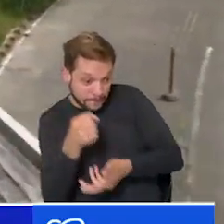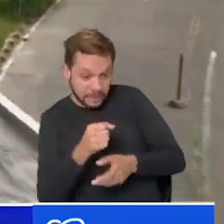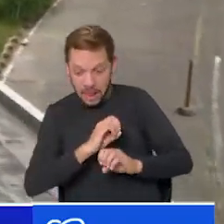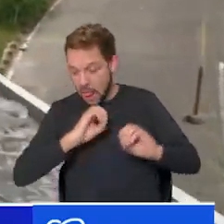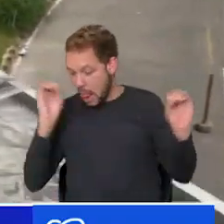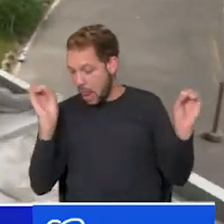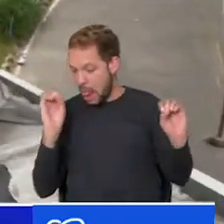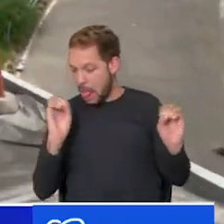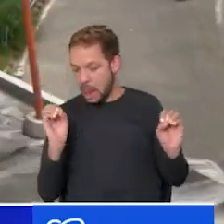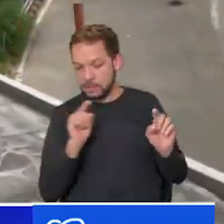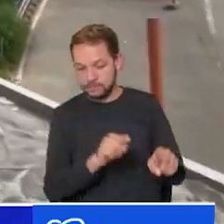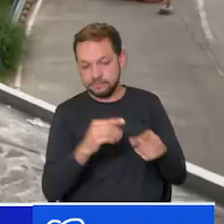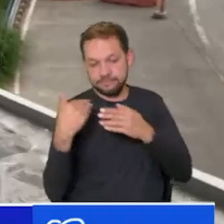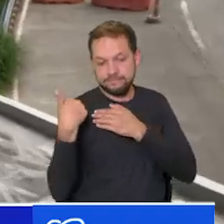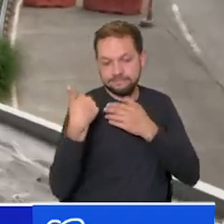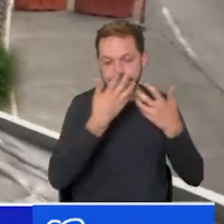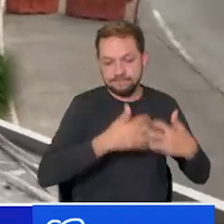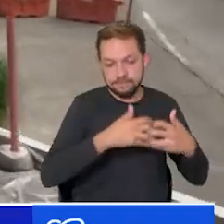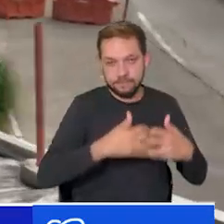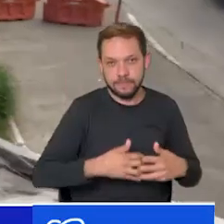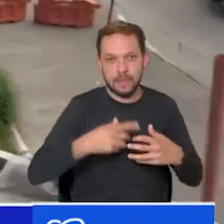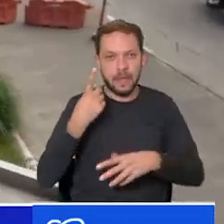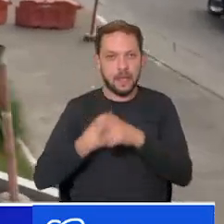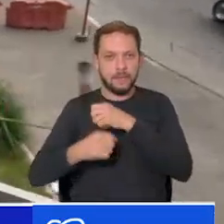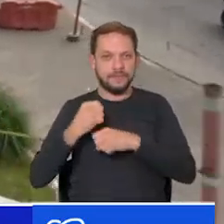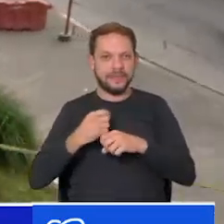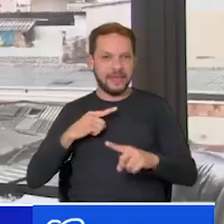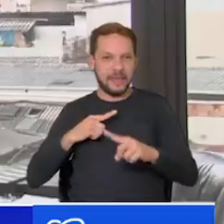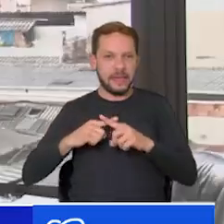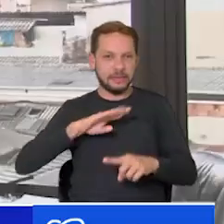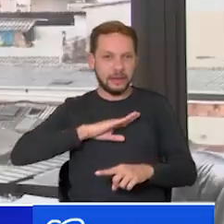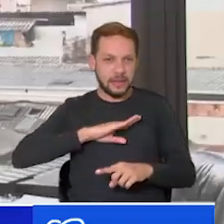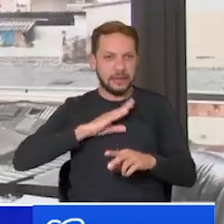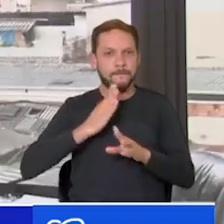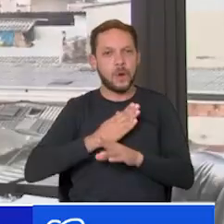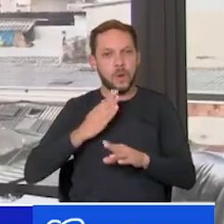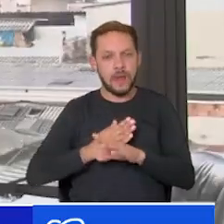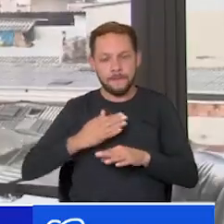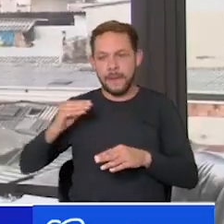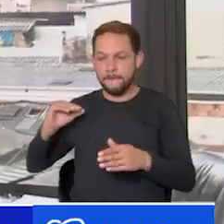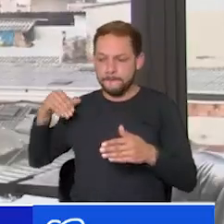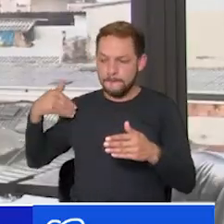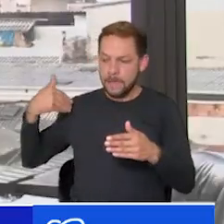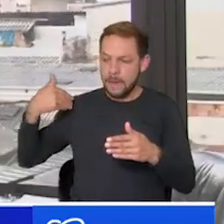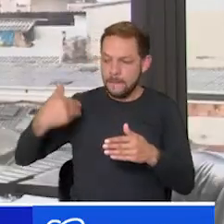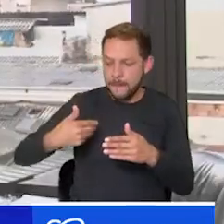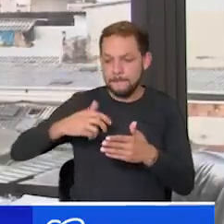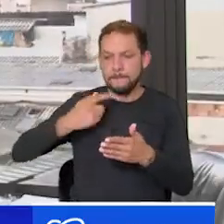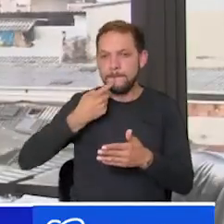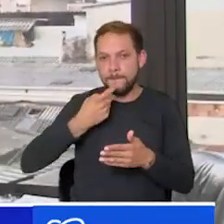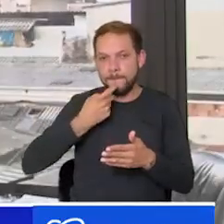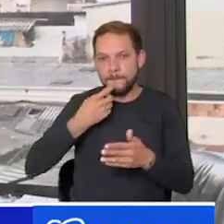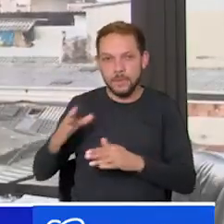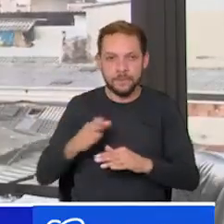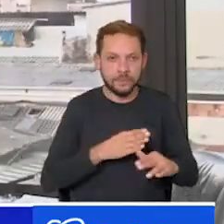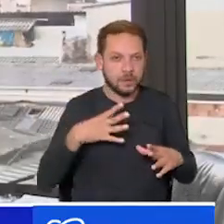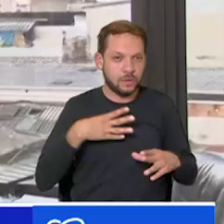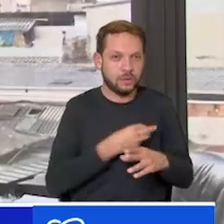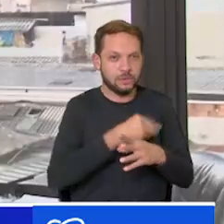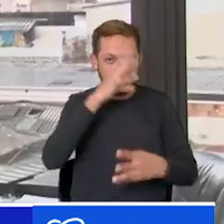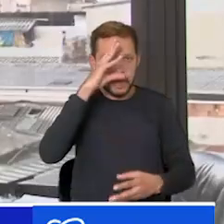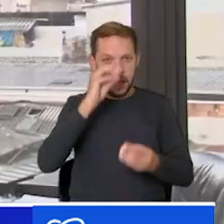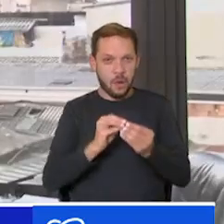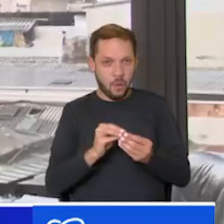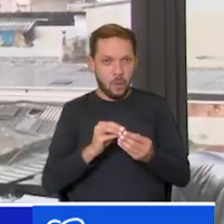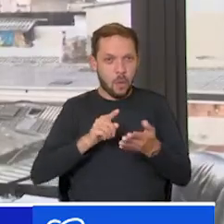misma las inconsistencias vienen desde la administración anterior como les decía yo al al contratista nosotros hicimos un contacto con